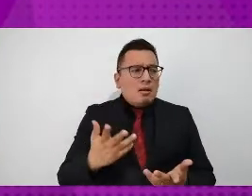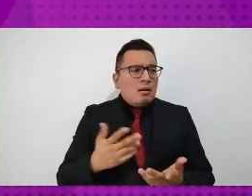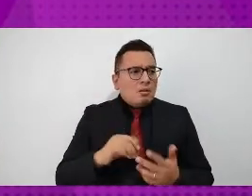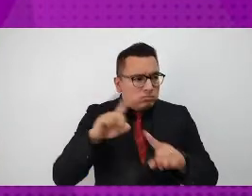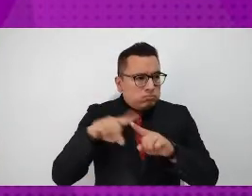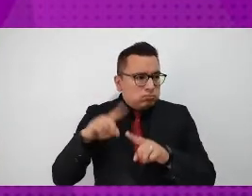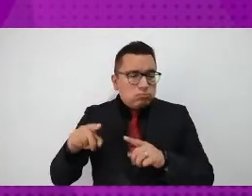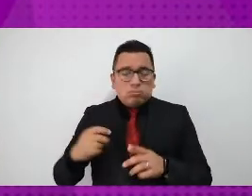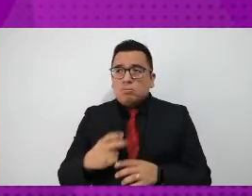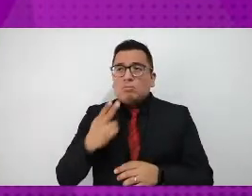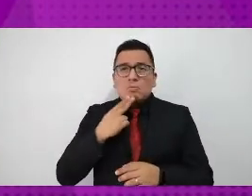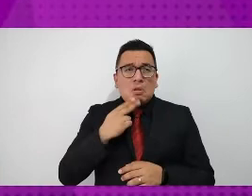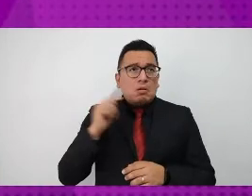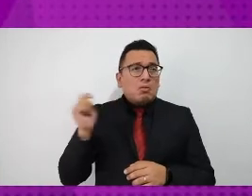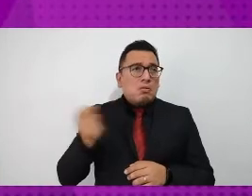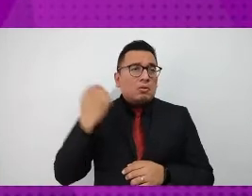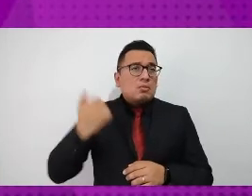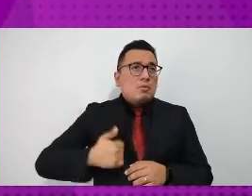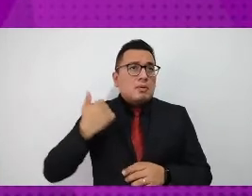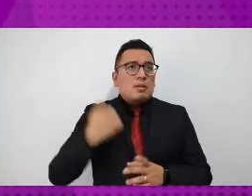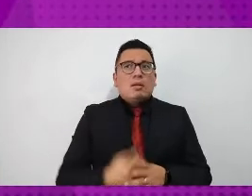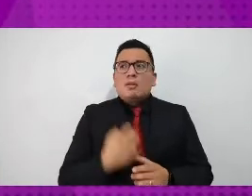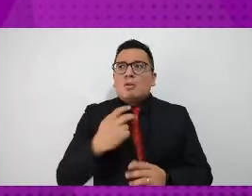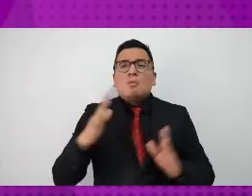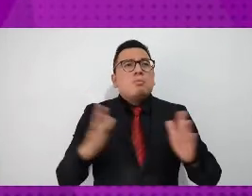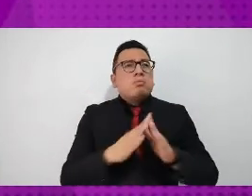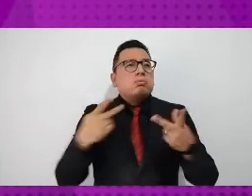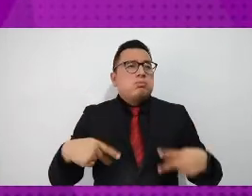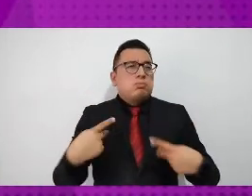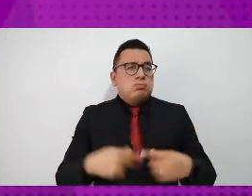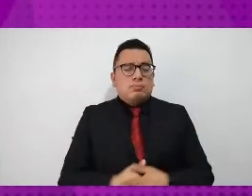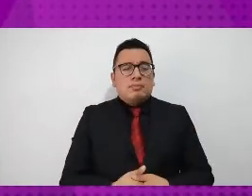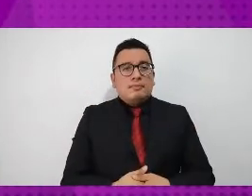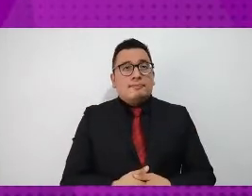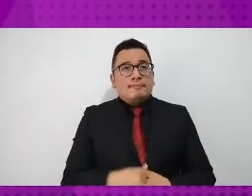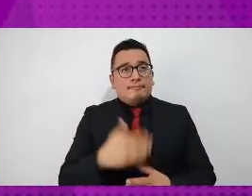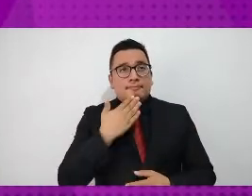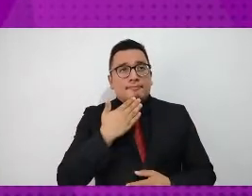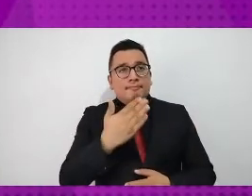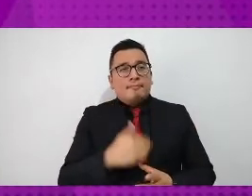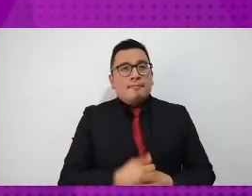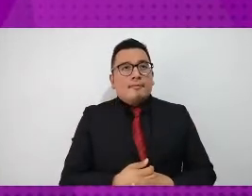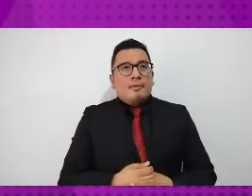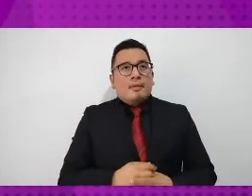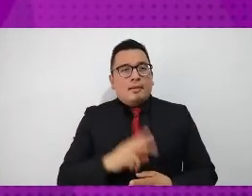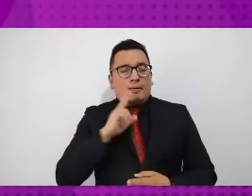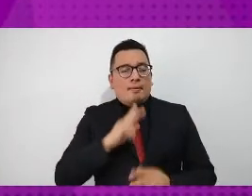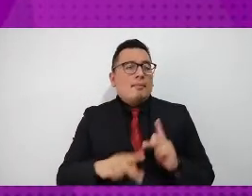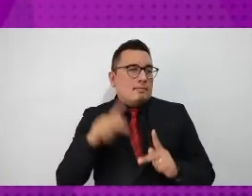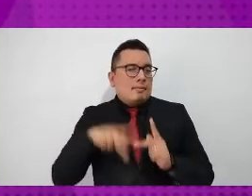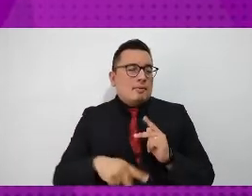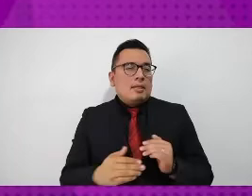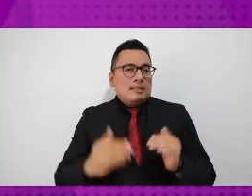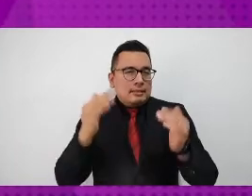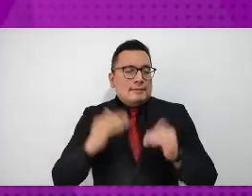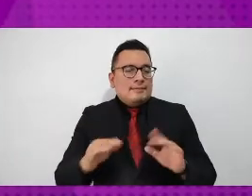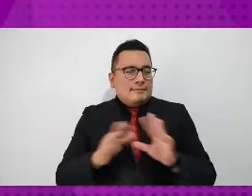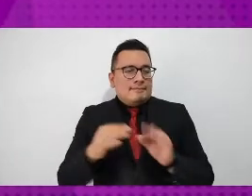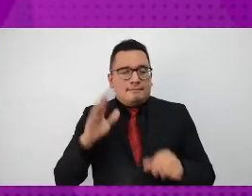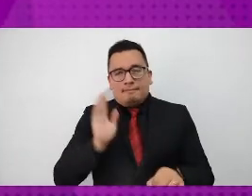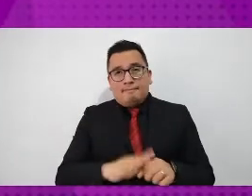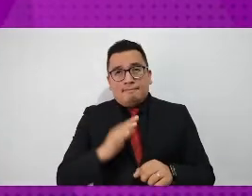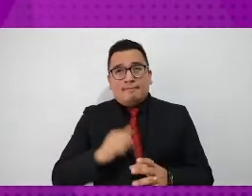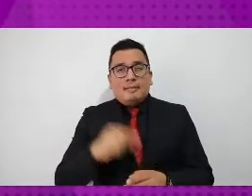podría favorecer con las tecnologías justamente la participación de la ciudadanía muy bien alfredo vamos a hacer una pausa y continuamos